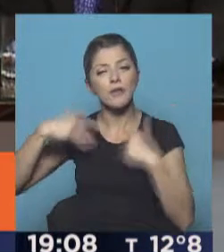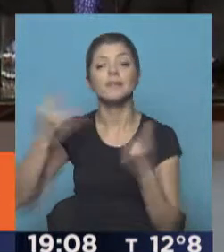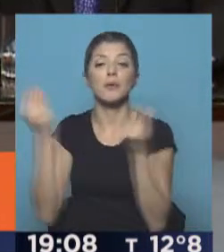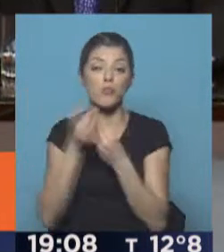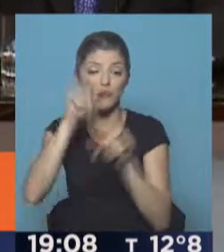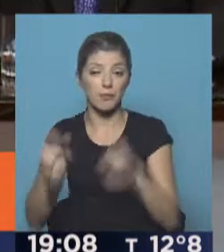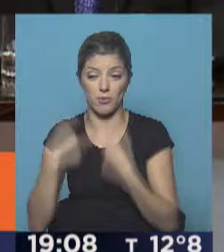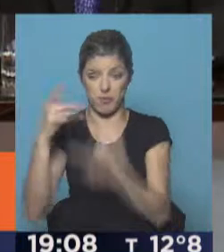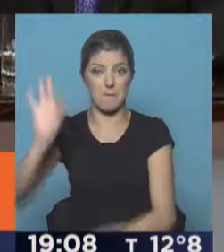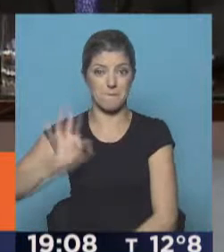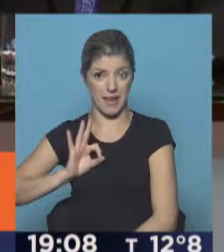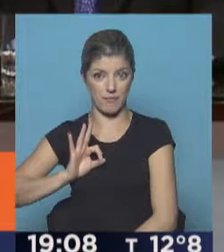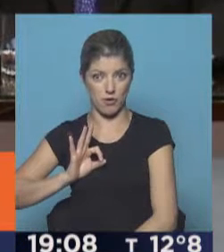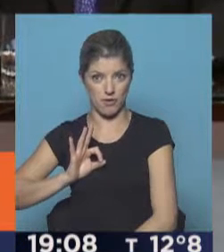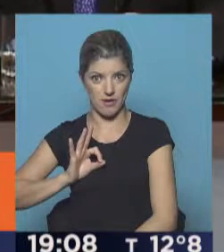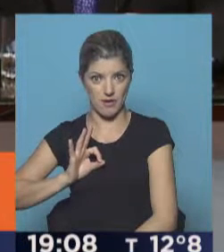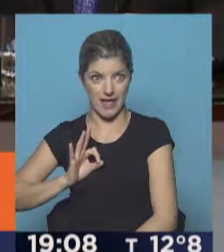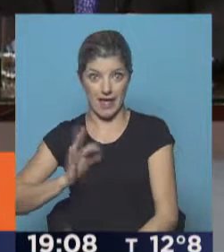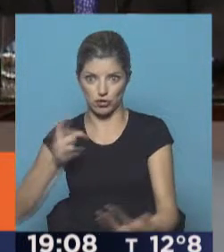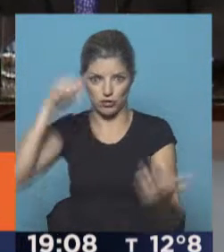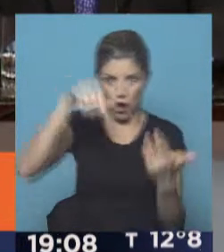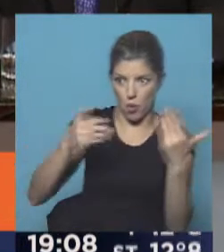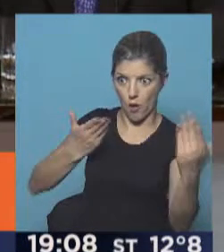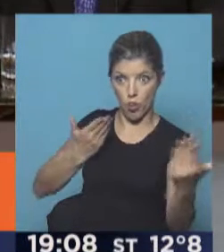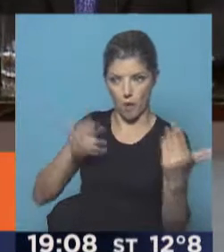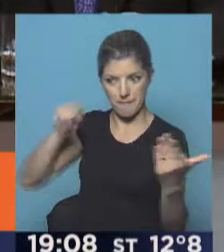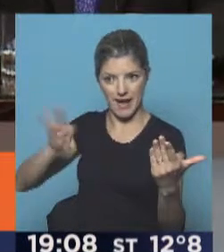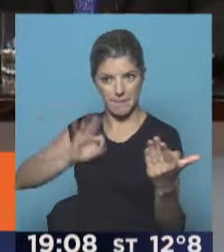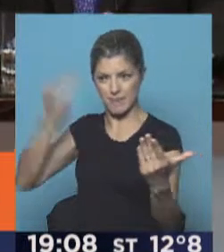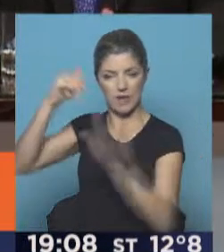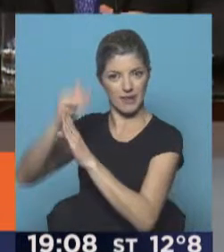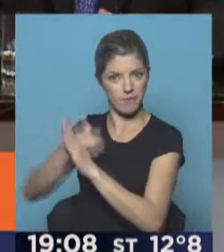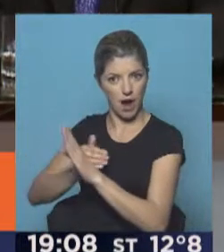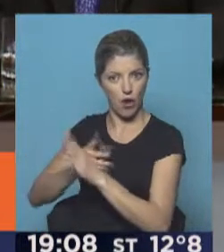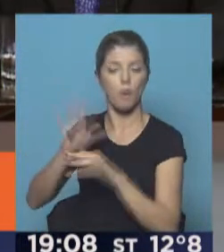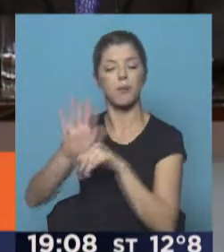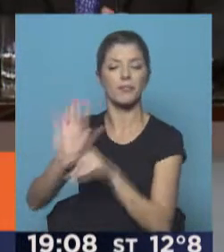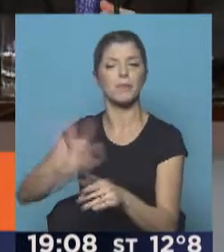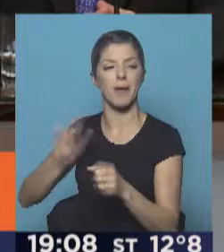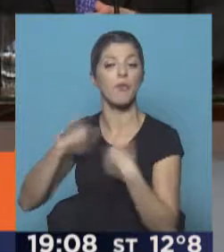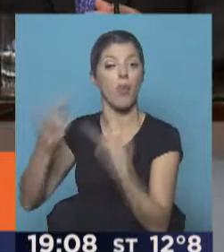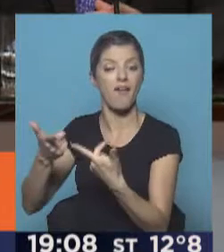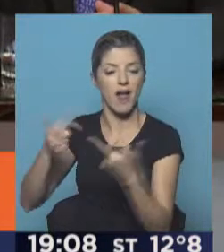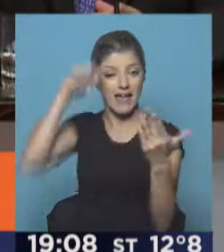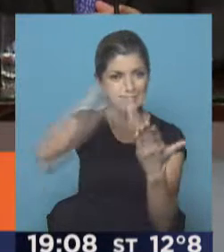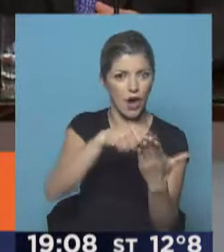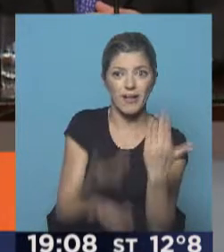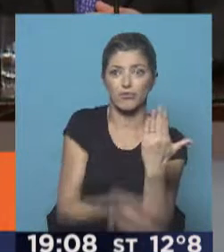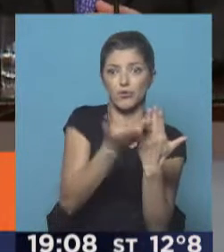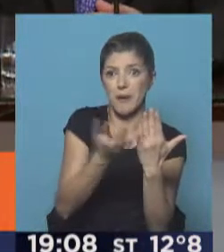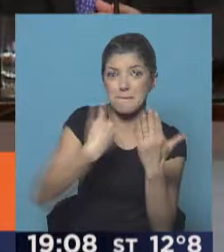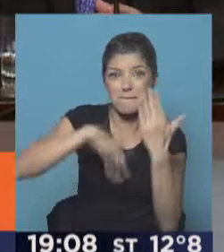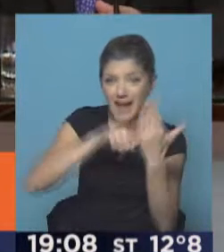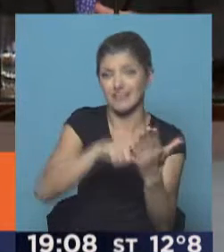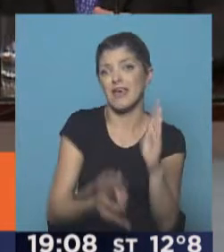gente y entonces hoy la diferencia con el frío y el aumento se hace una brecha muy grande. Entonces eso es lo que estamos corrigiendo con este